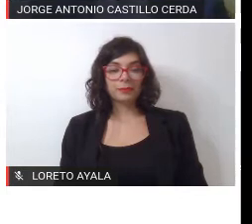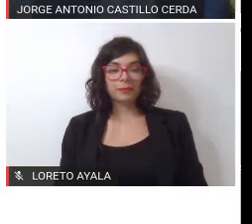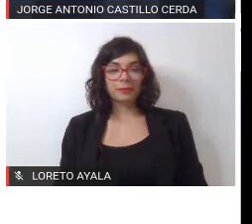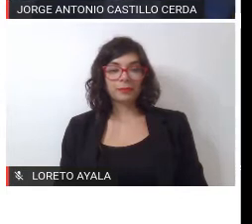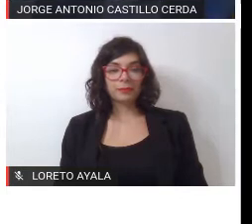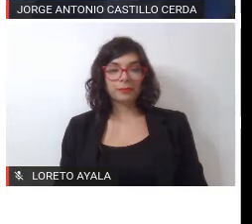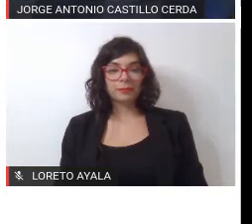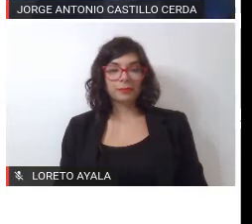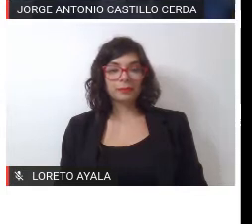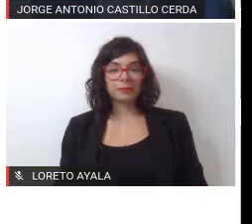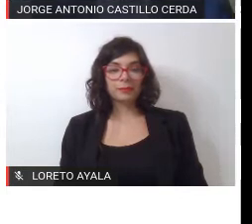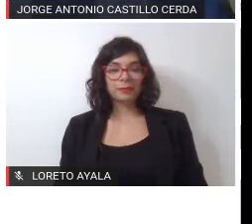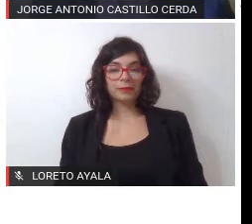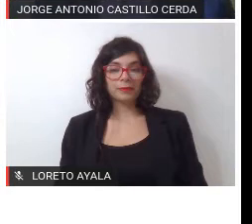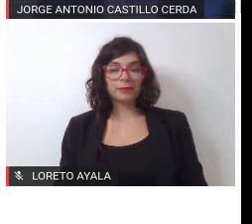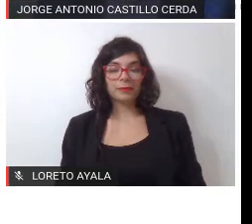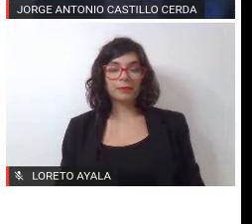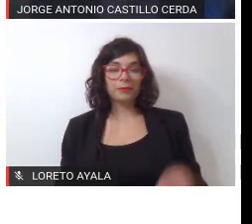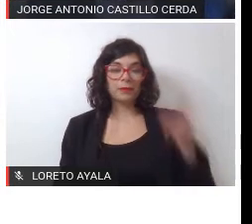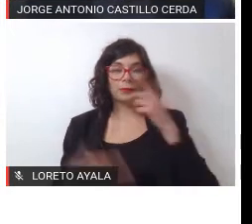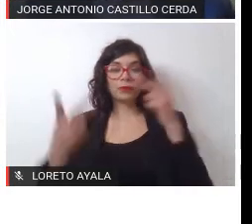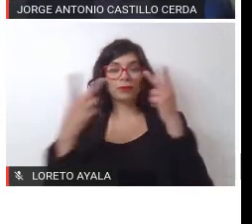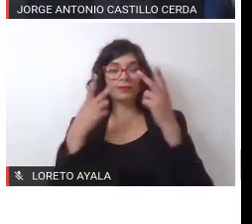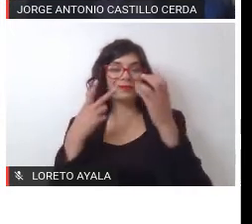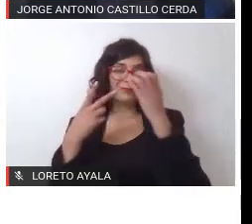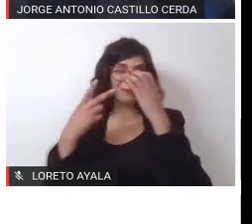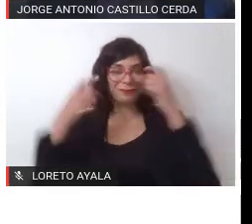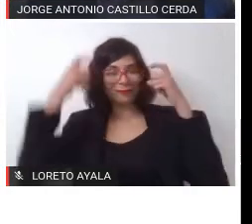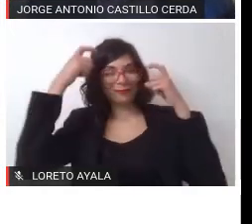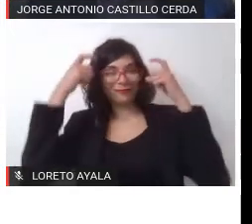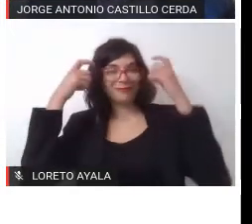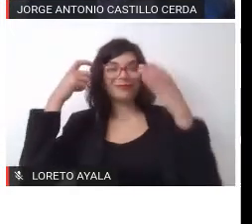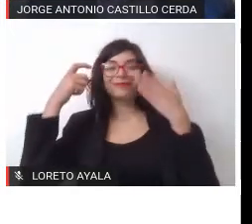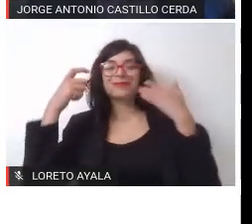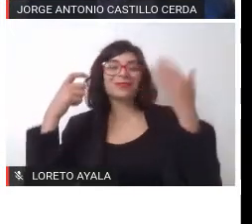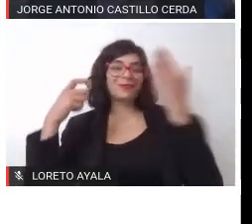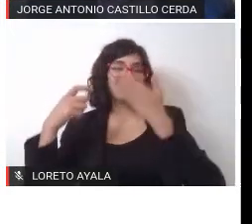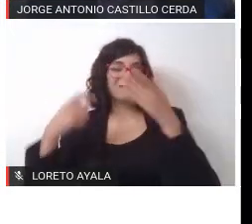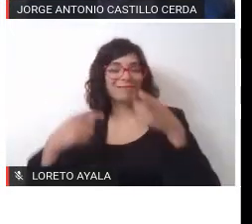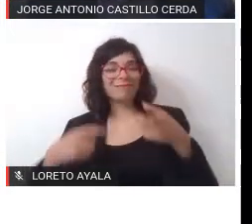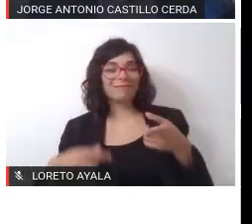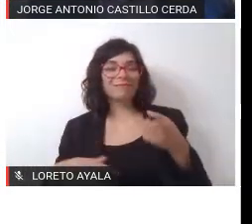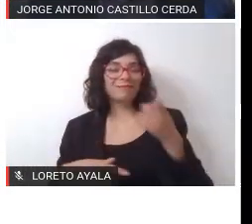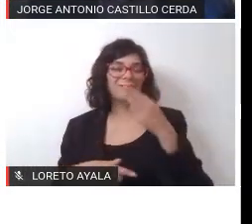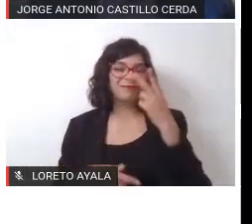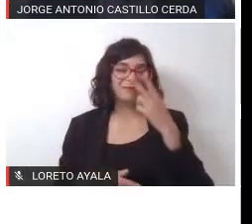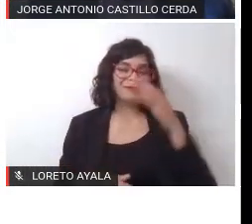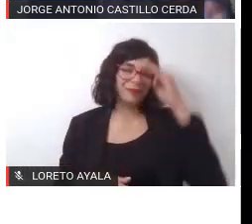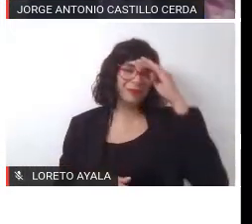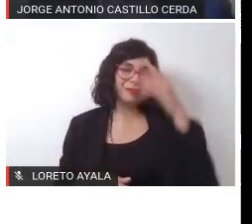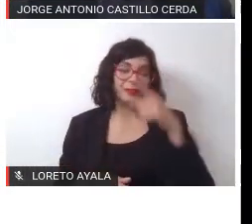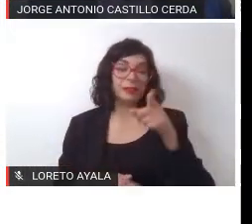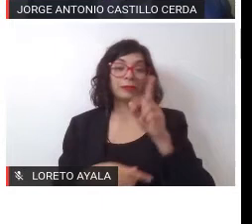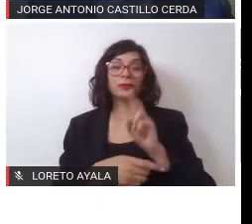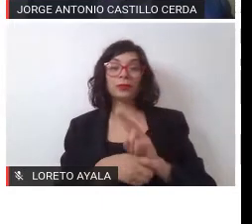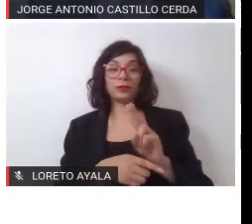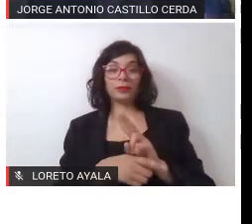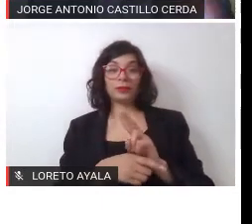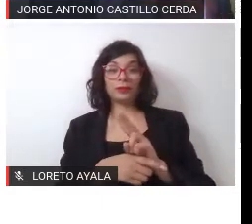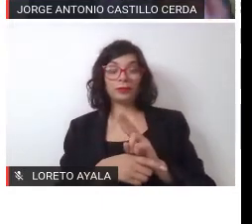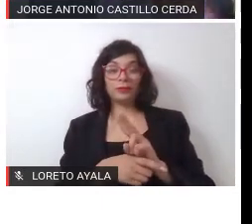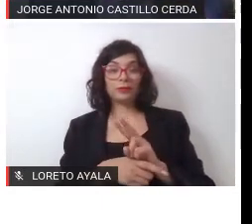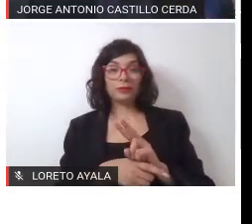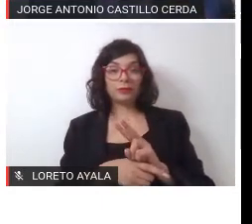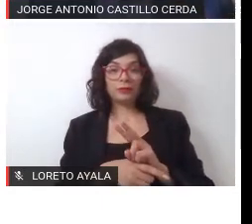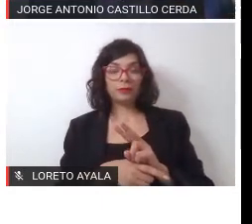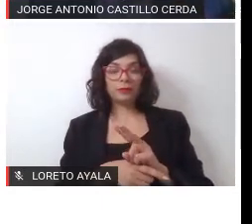Ahí terminamos con nuestro panda, esta experiencia. Bueno, si se dieron cuenta, esta profesora pareciera ser que los